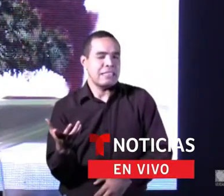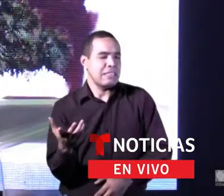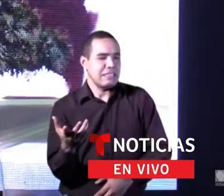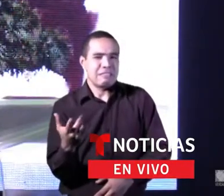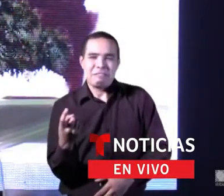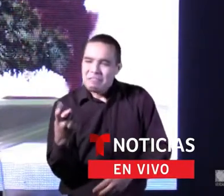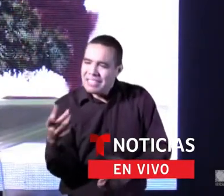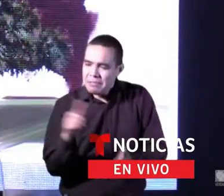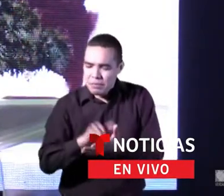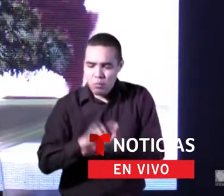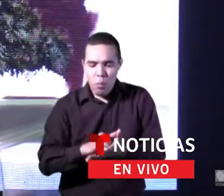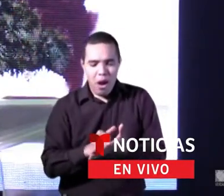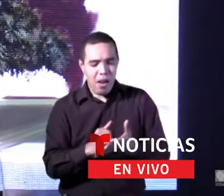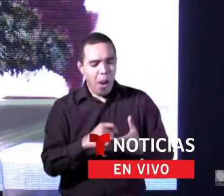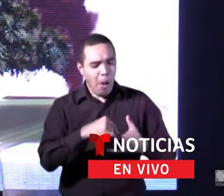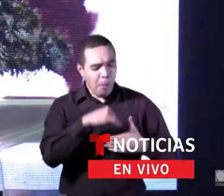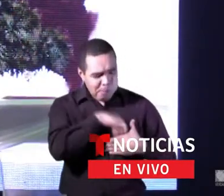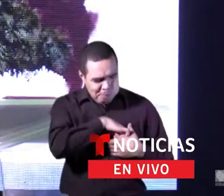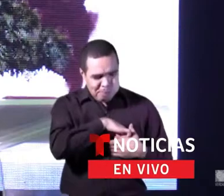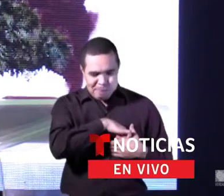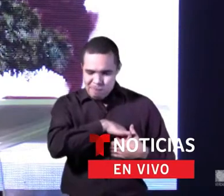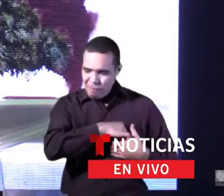la fuerza del alma